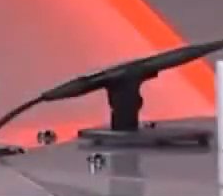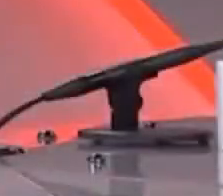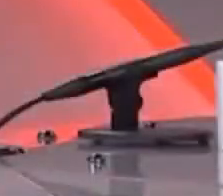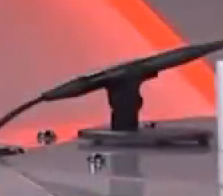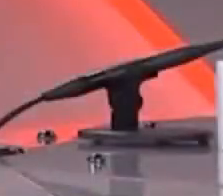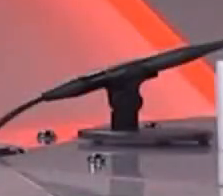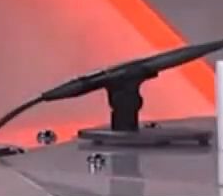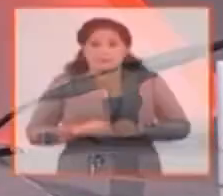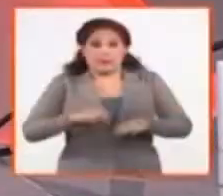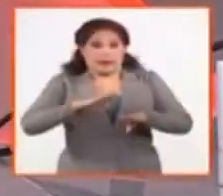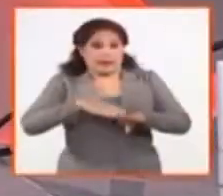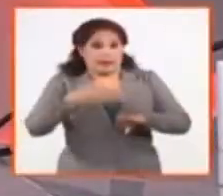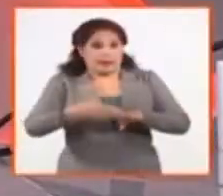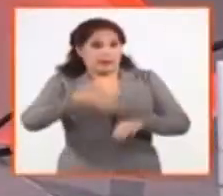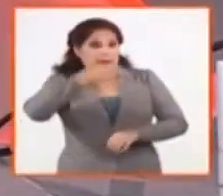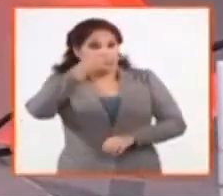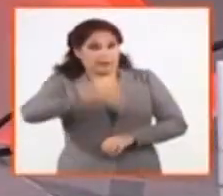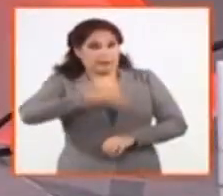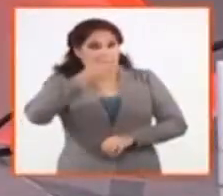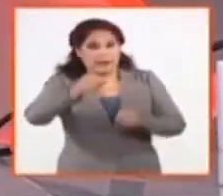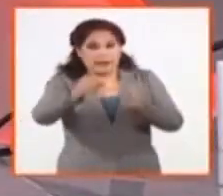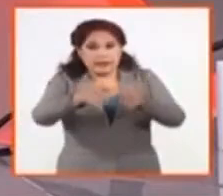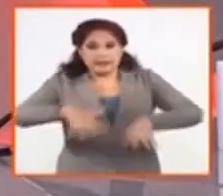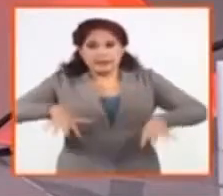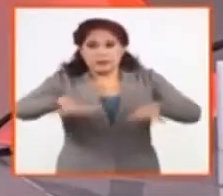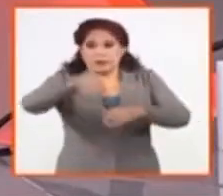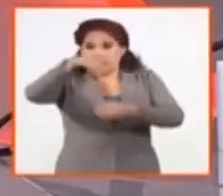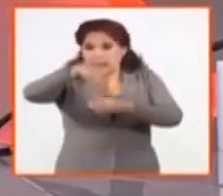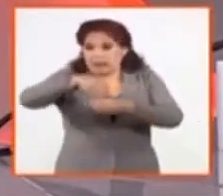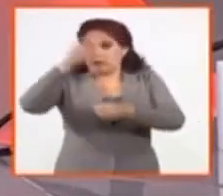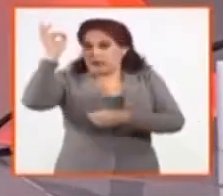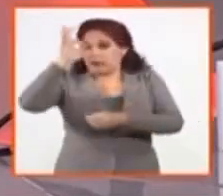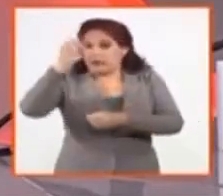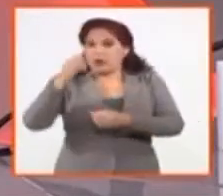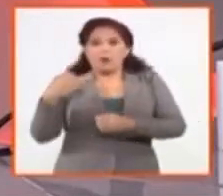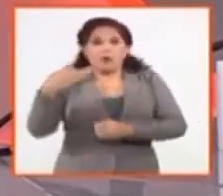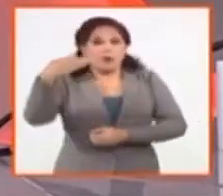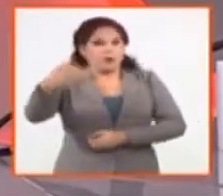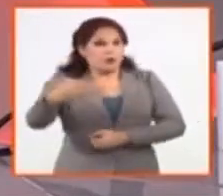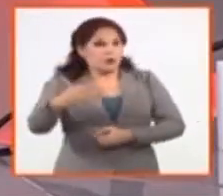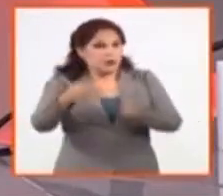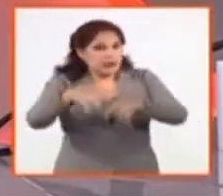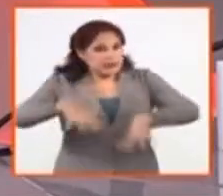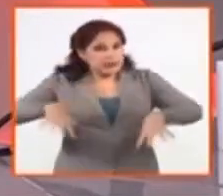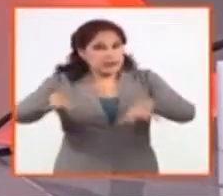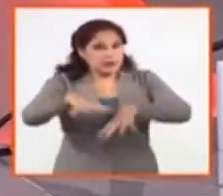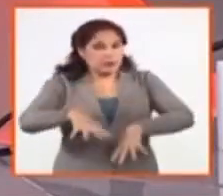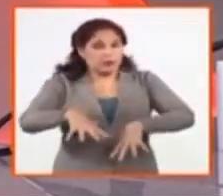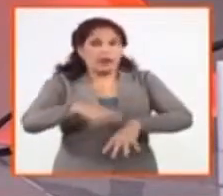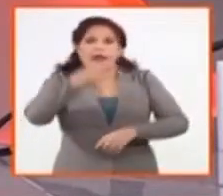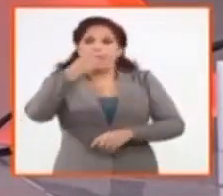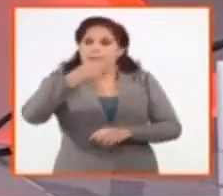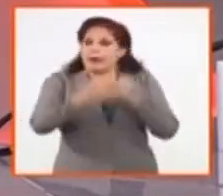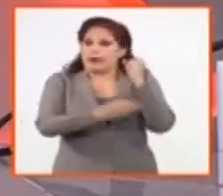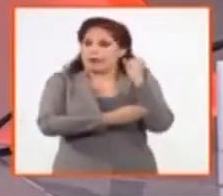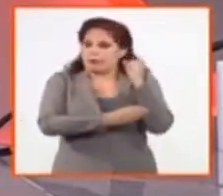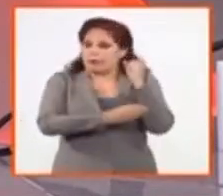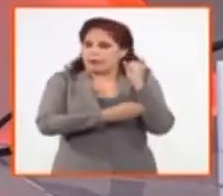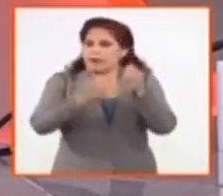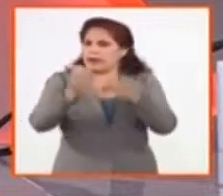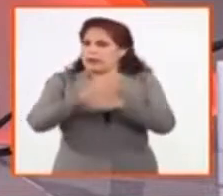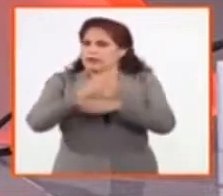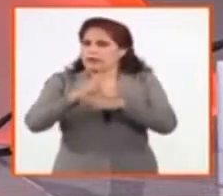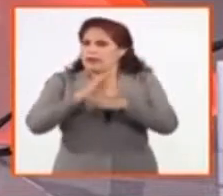Bueno, y después de hablar la situación interna, las perspectivas dentro de la situación interna, después de hablar de todos estos poderes